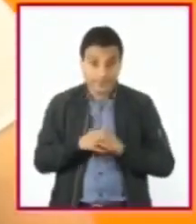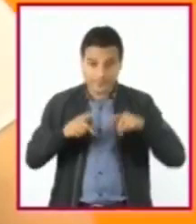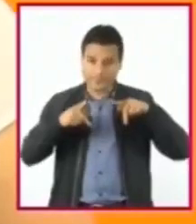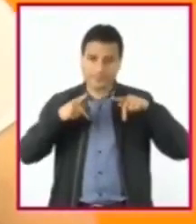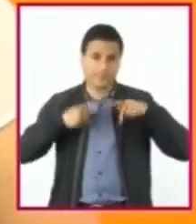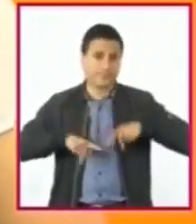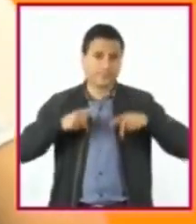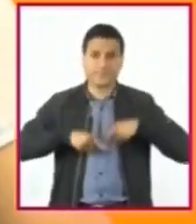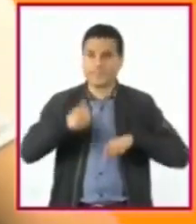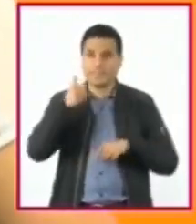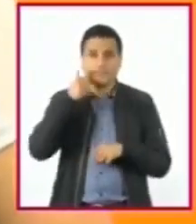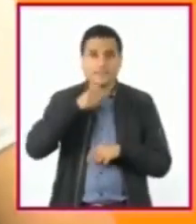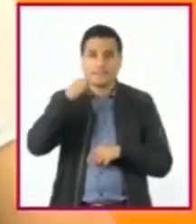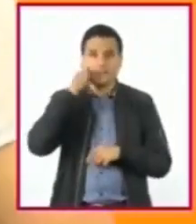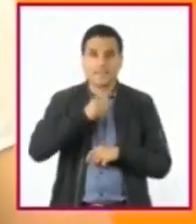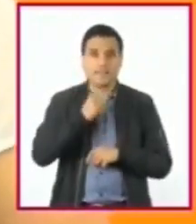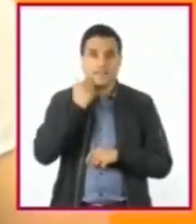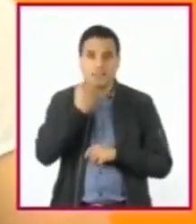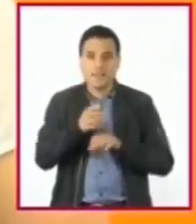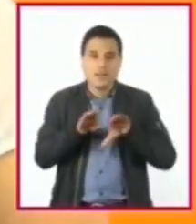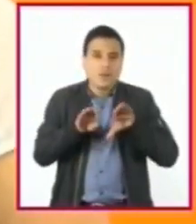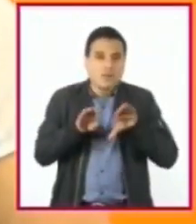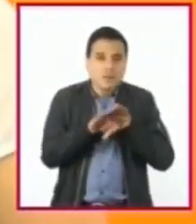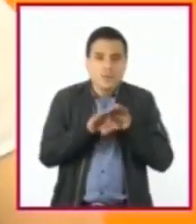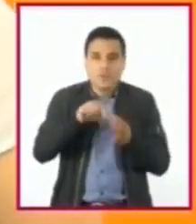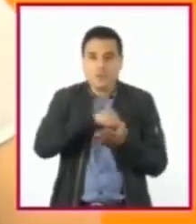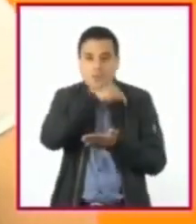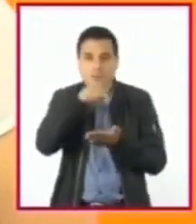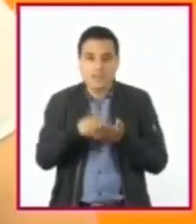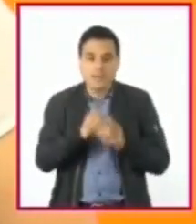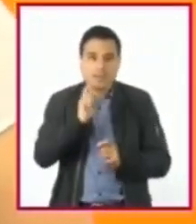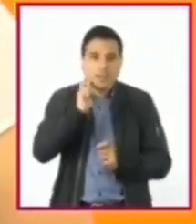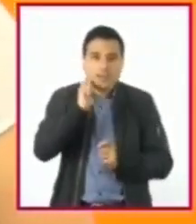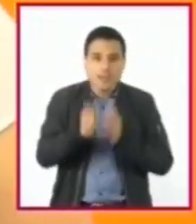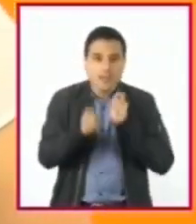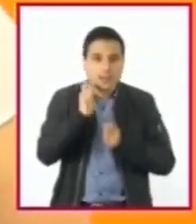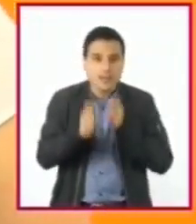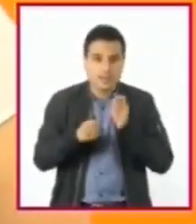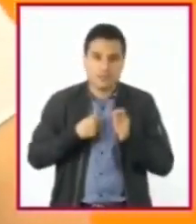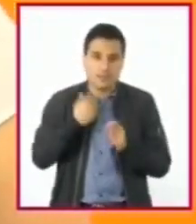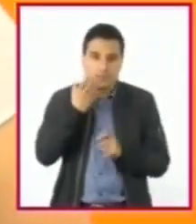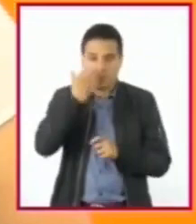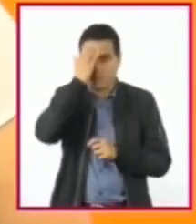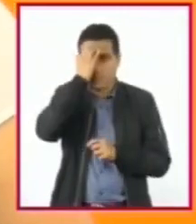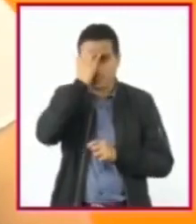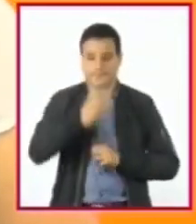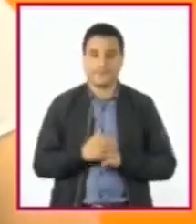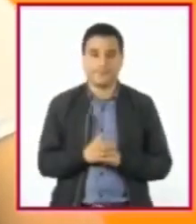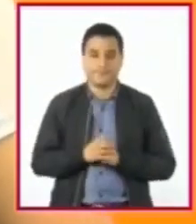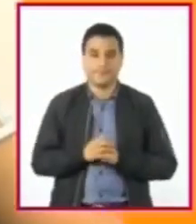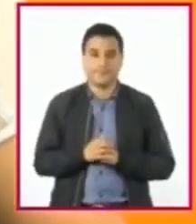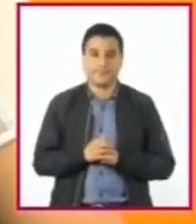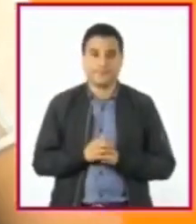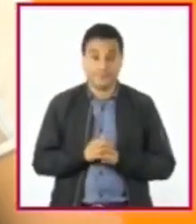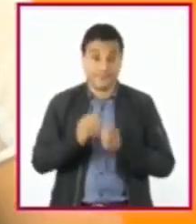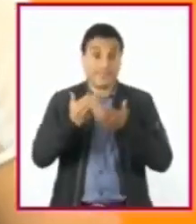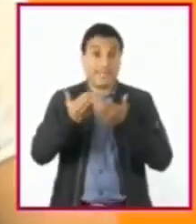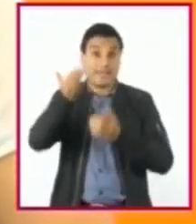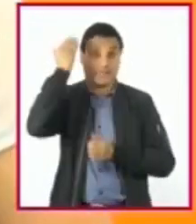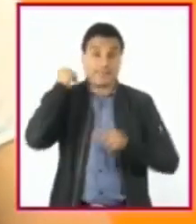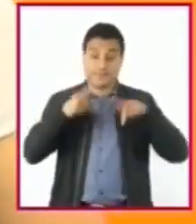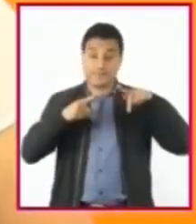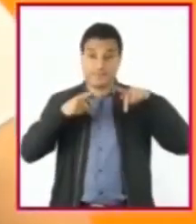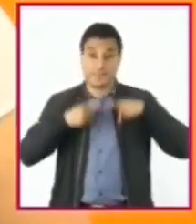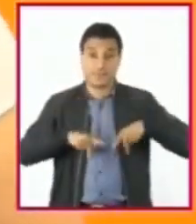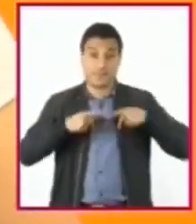humanos desde siempre hemos tenido la inquietud de saber cómo es el lugar en donde habitamos. Las primeras